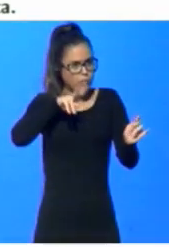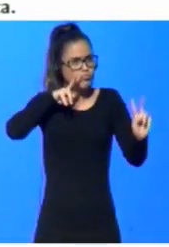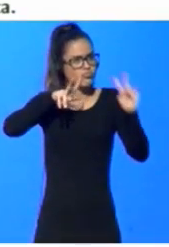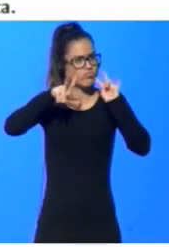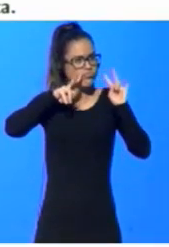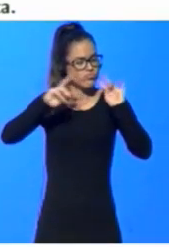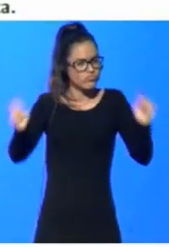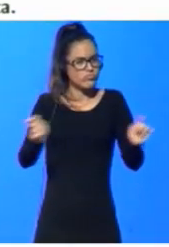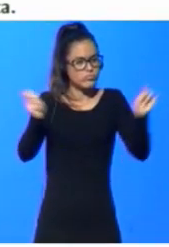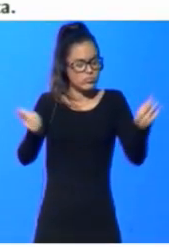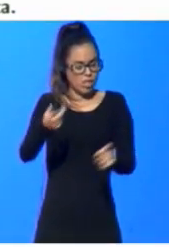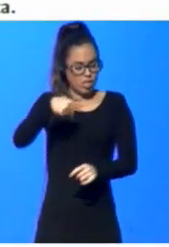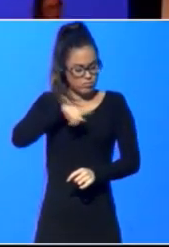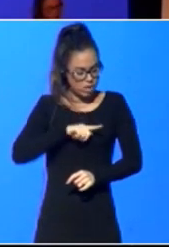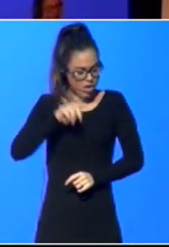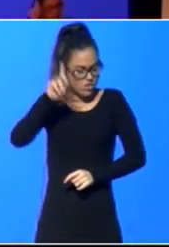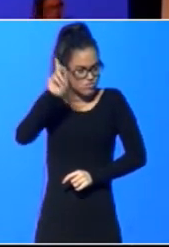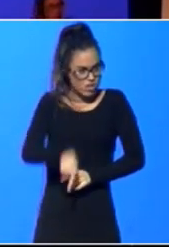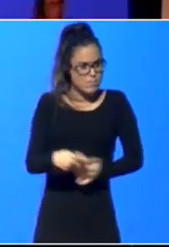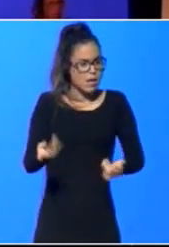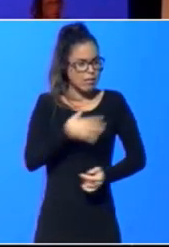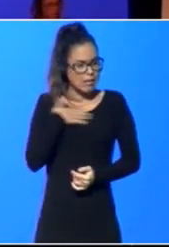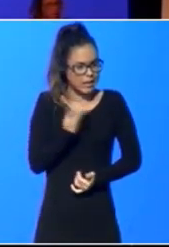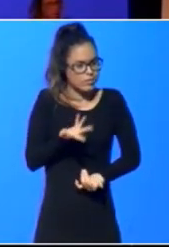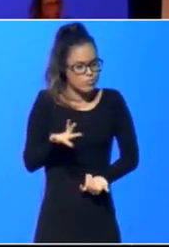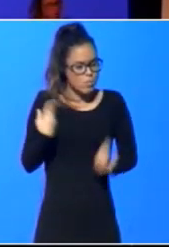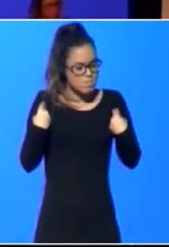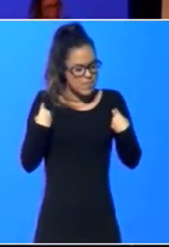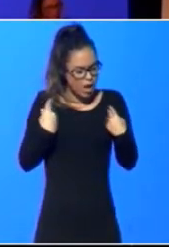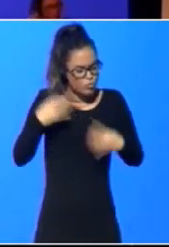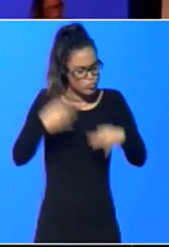vivir ellos en una sociedad más justa, más equitativa, ¿no?